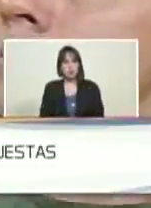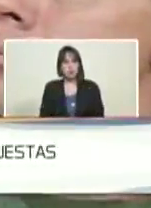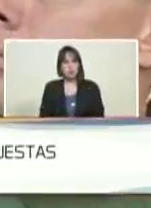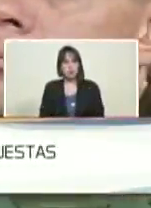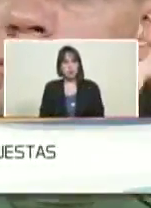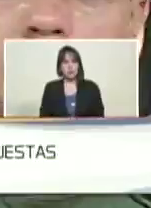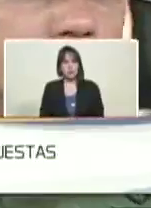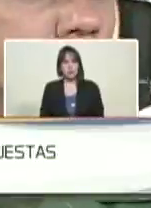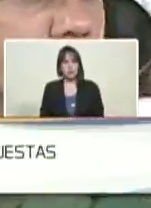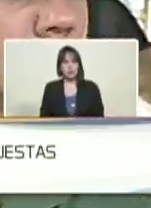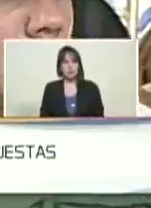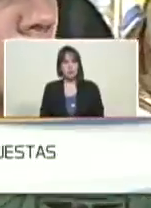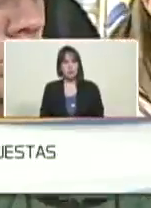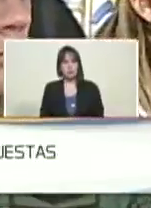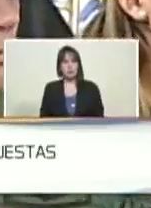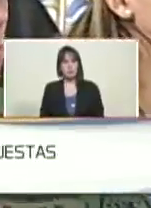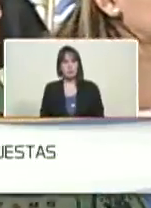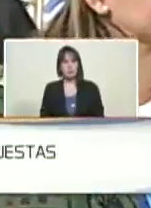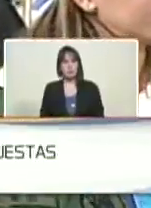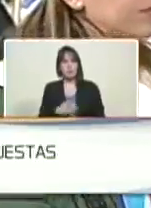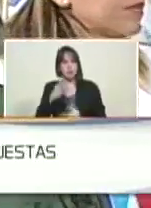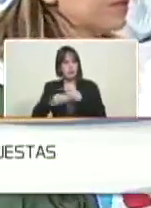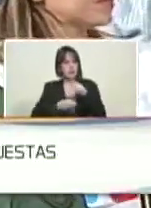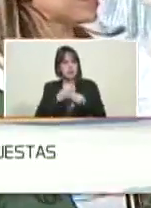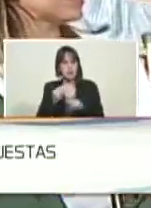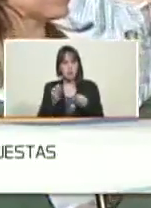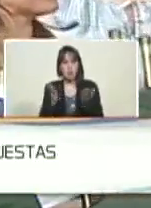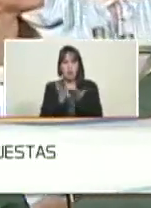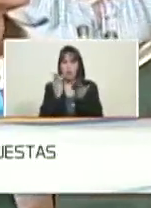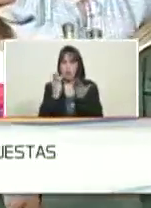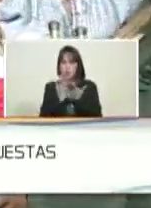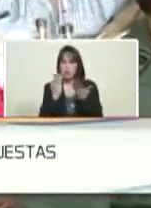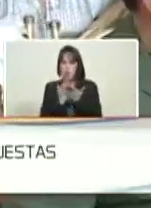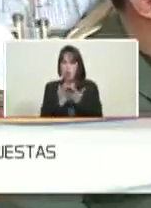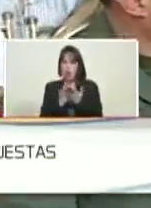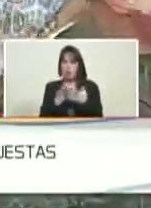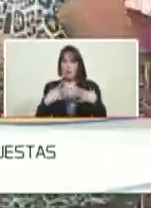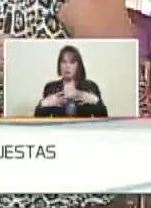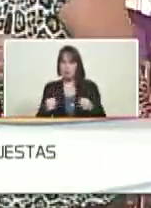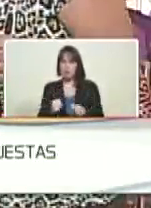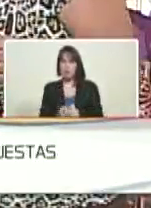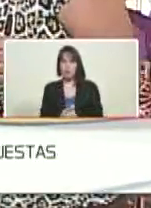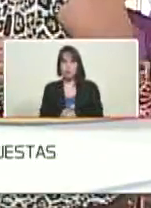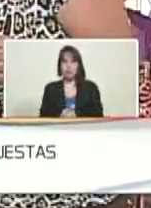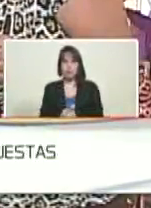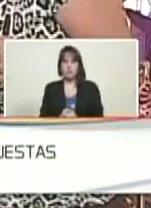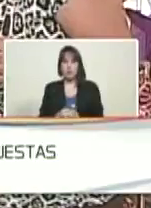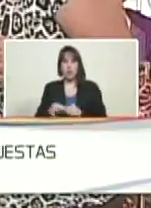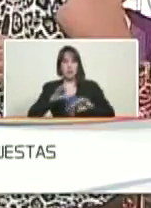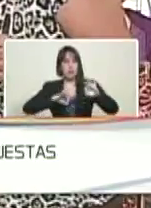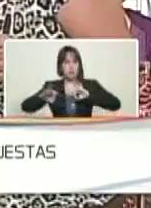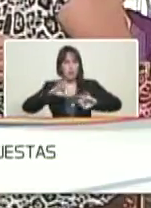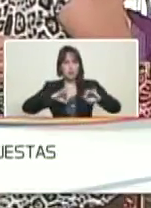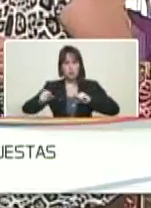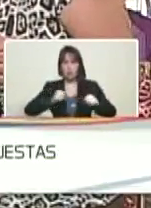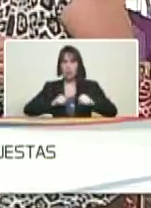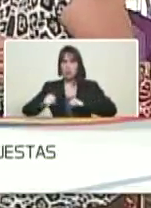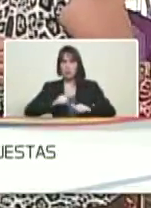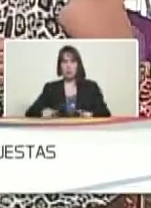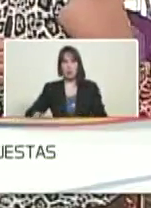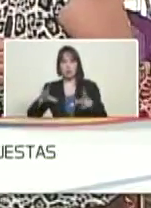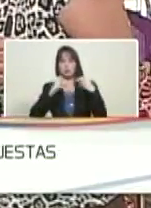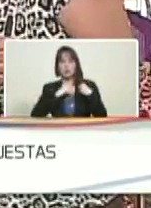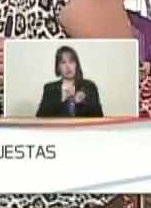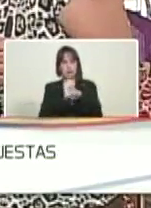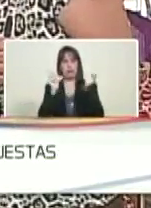Conformamos la construcción de la Escuela de Cuadros de Salud, preparación del movimiento para asumir la transformación del